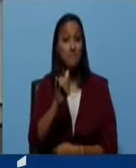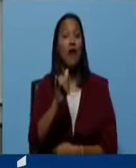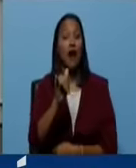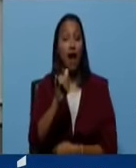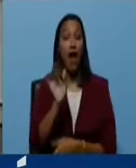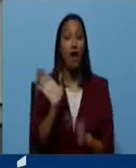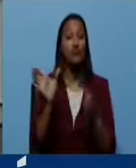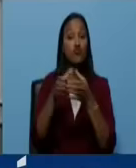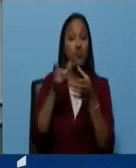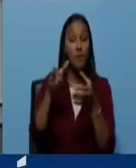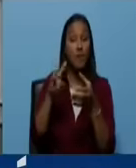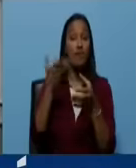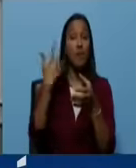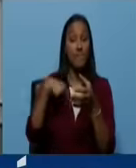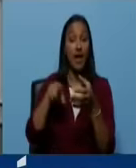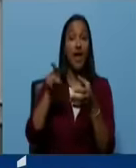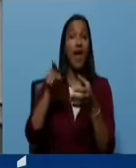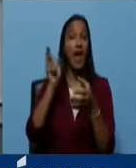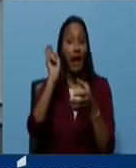diplomático. Usaron,